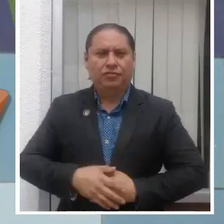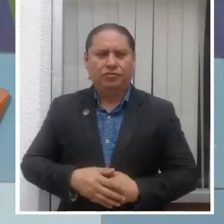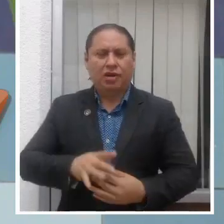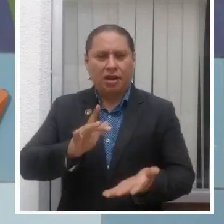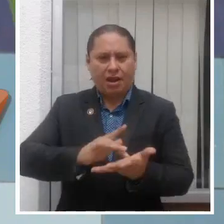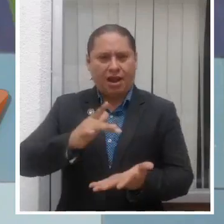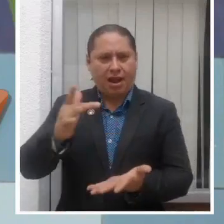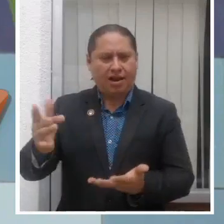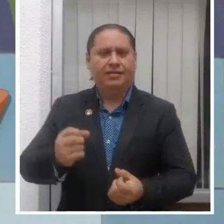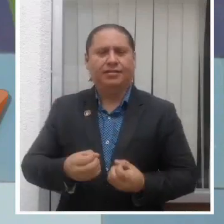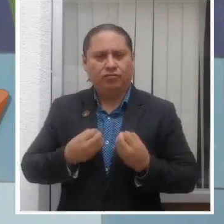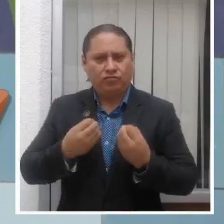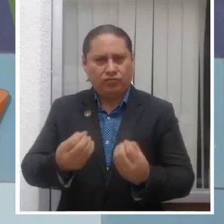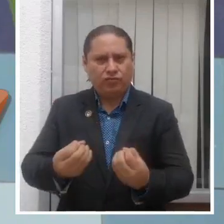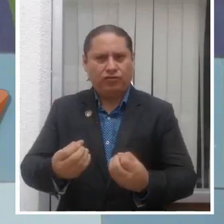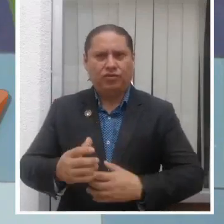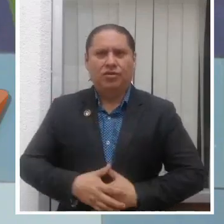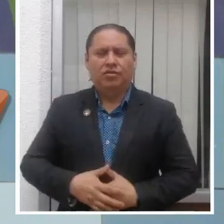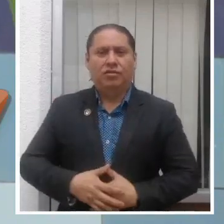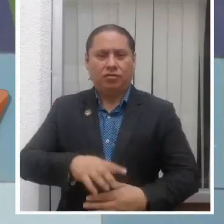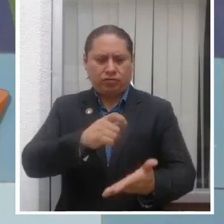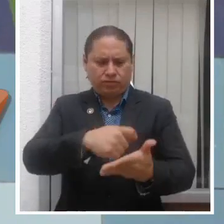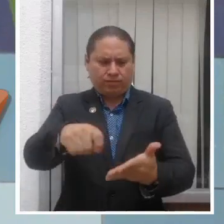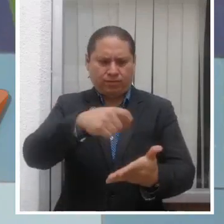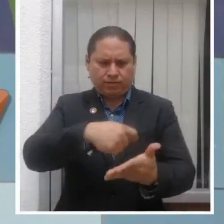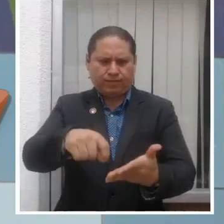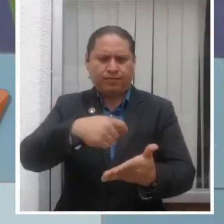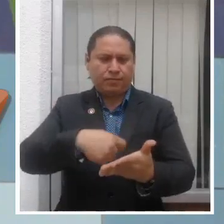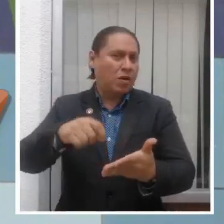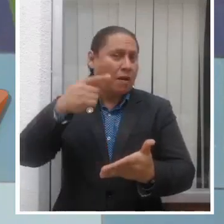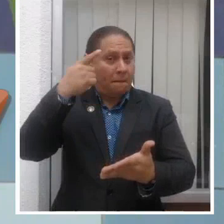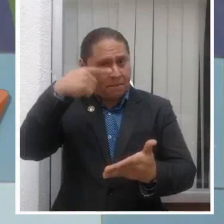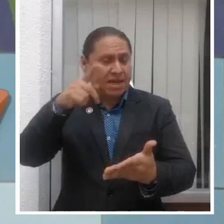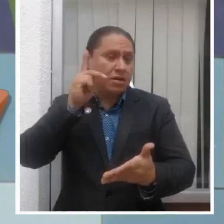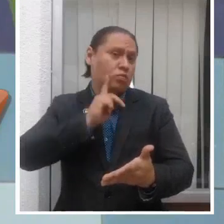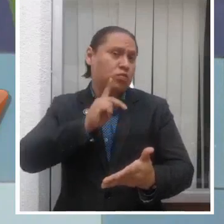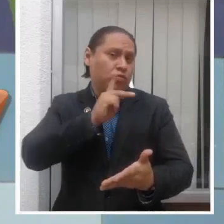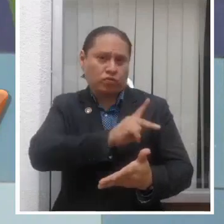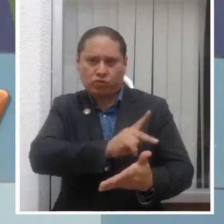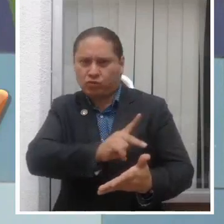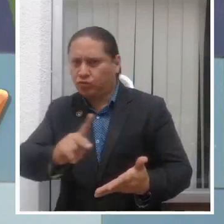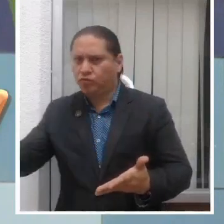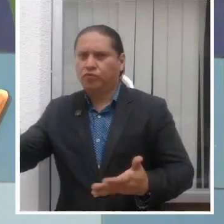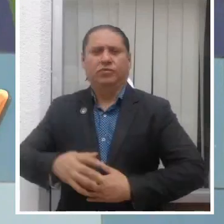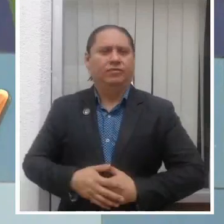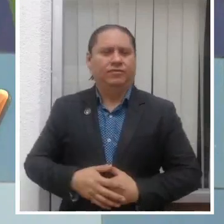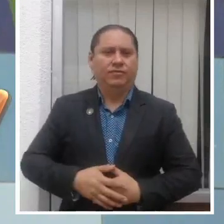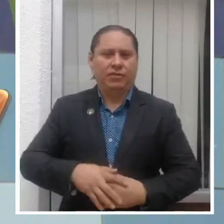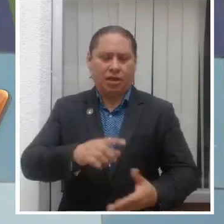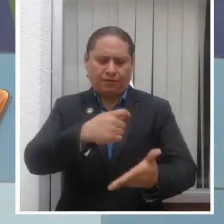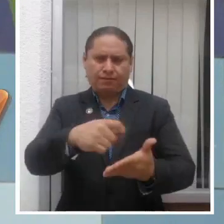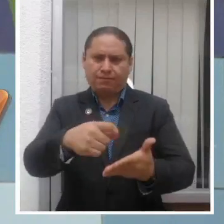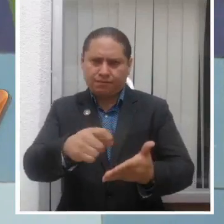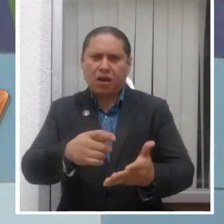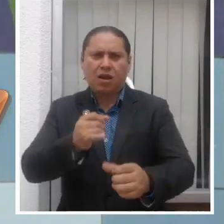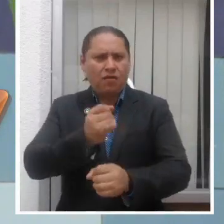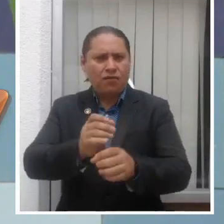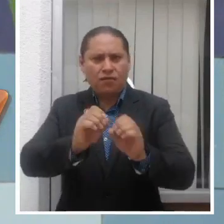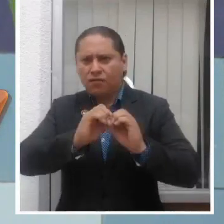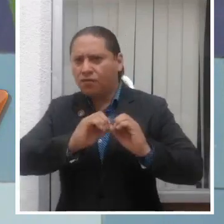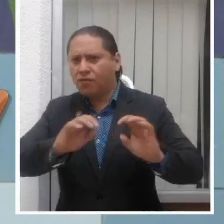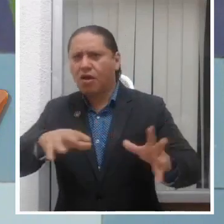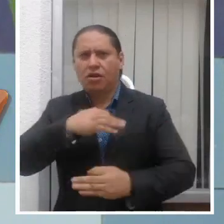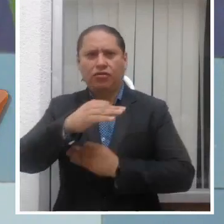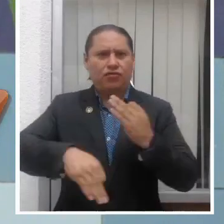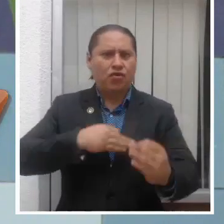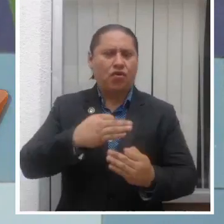Muchas gracias, se lo agradezco, que ha escrito por las mujeres, que ha hecho por parte de la literatura informar de